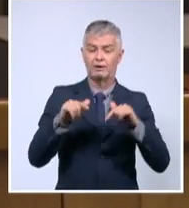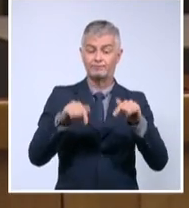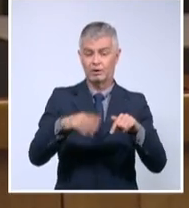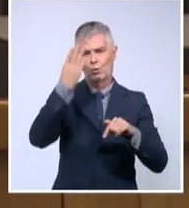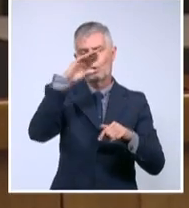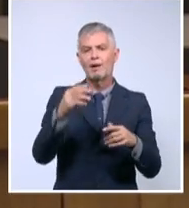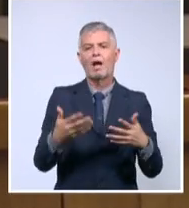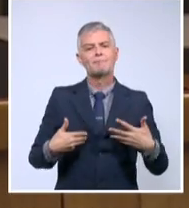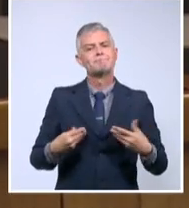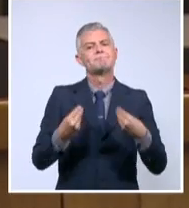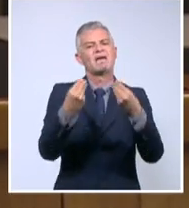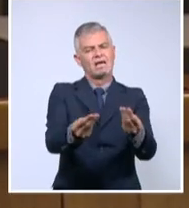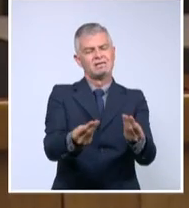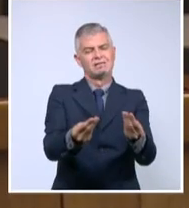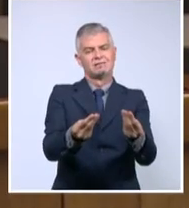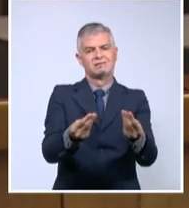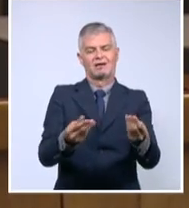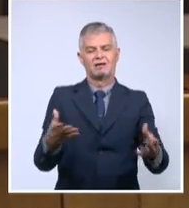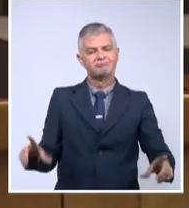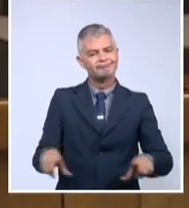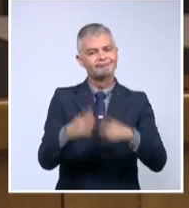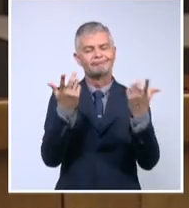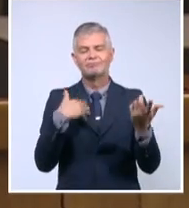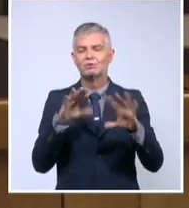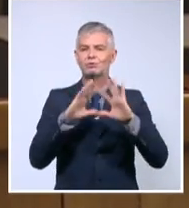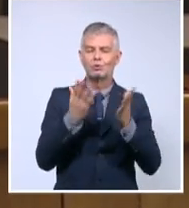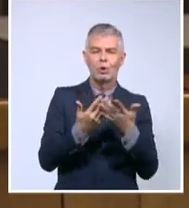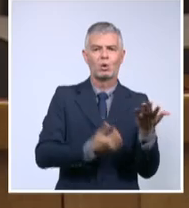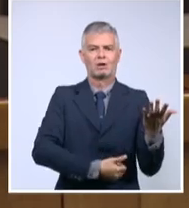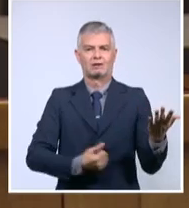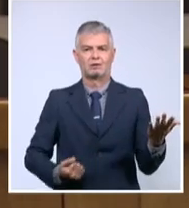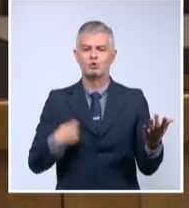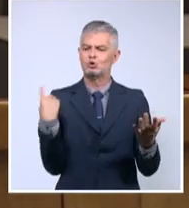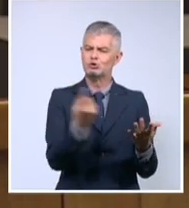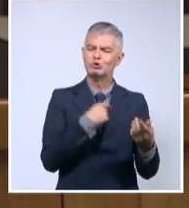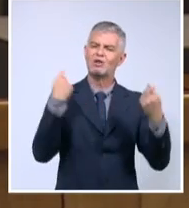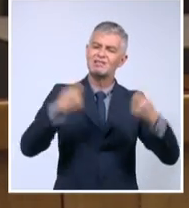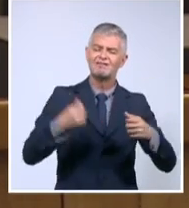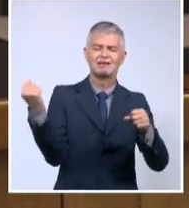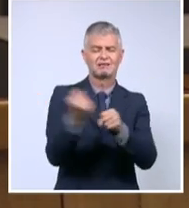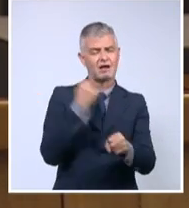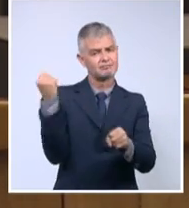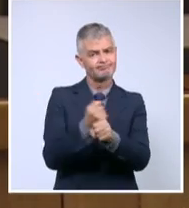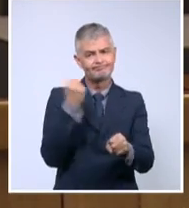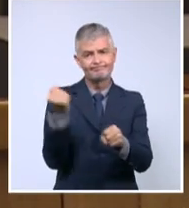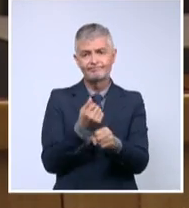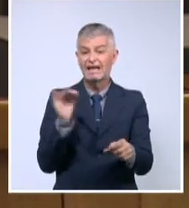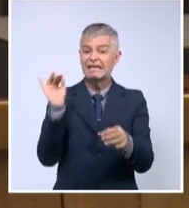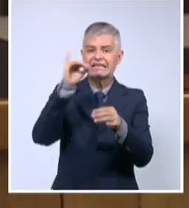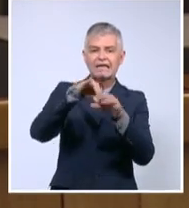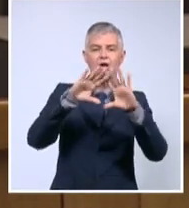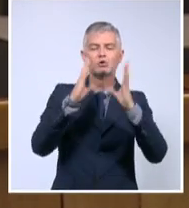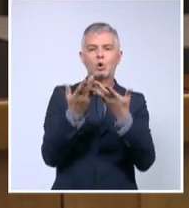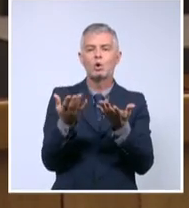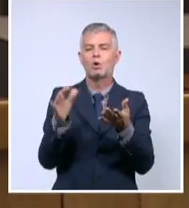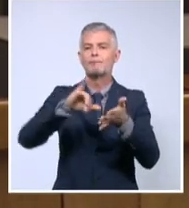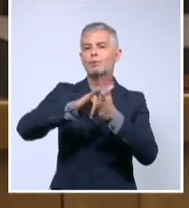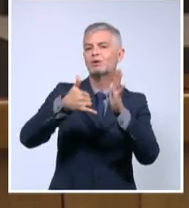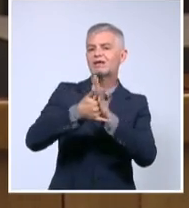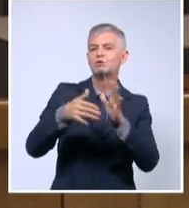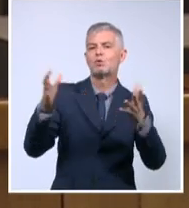resistencia en el mejor de los ambientes posibles. Trabajemos social e integralmente en proyectos con las familias en sus